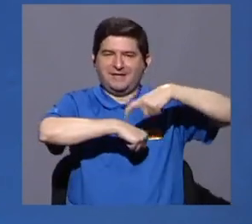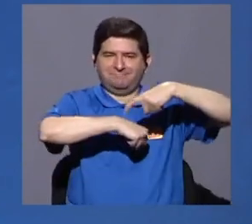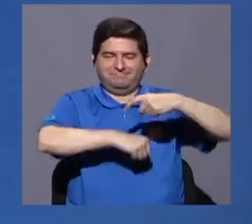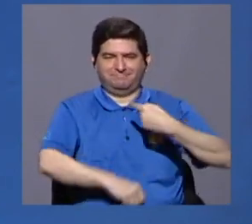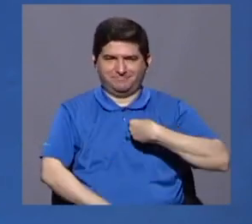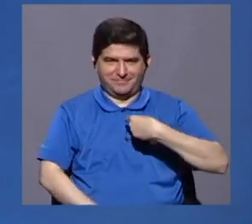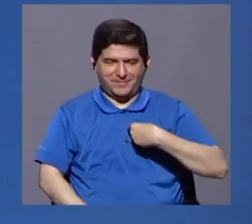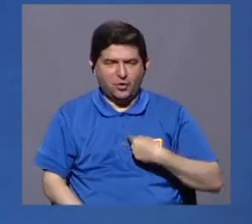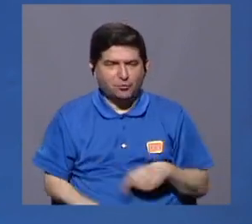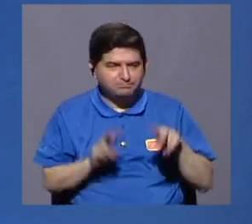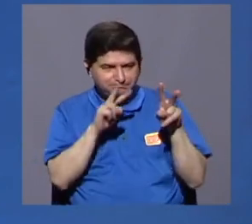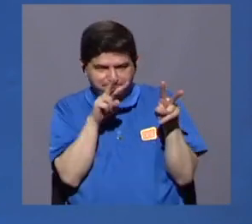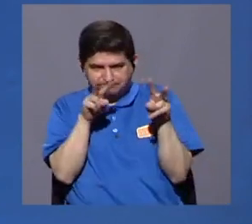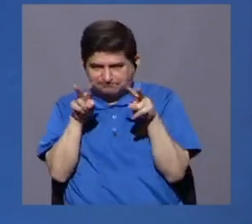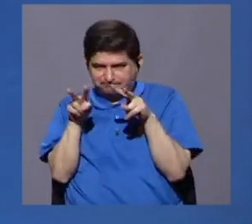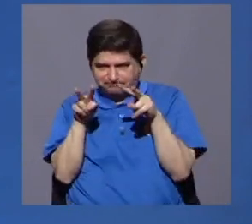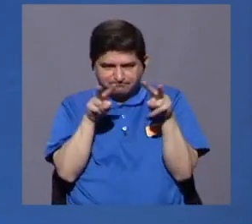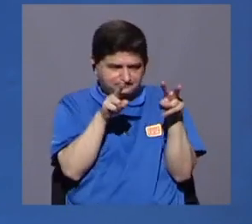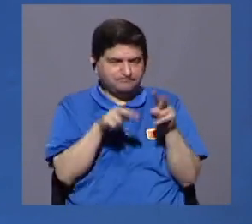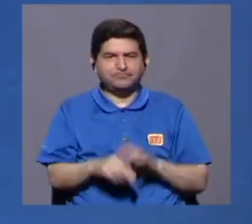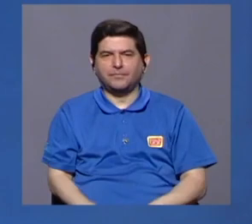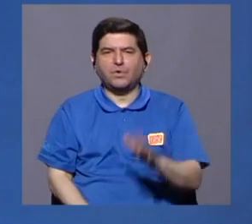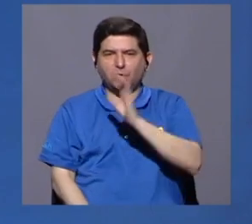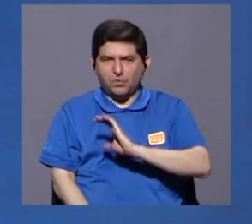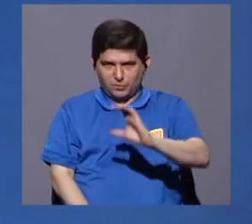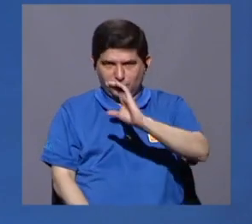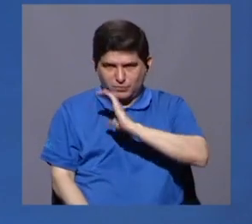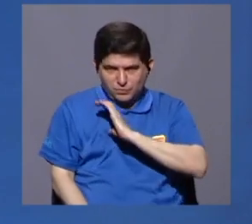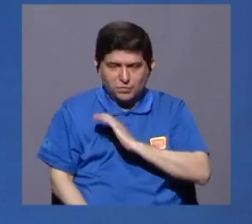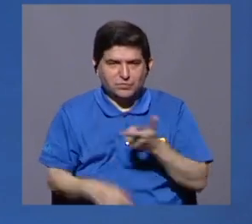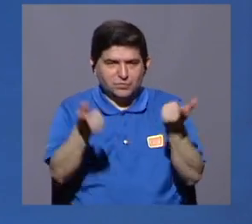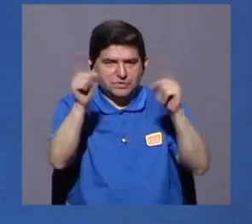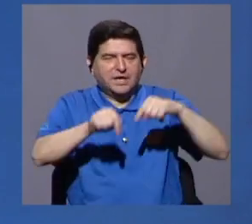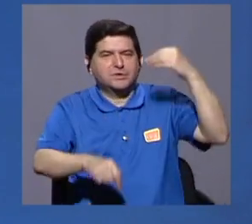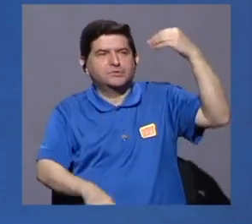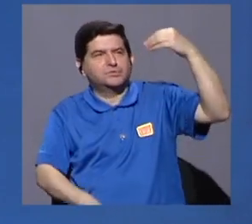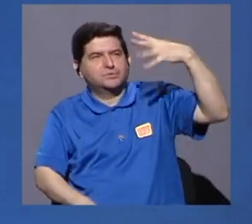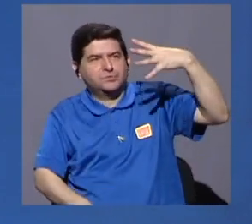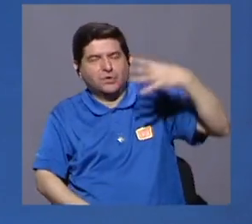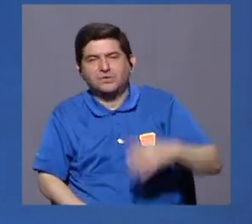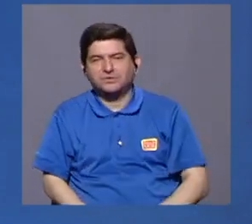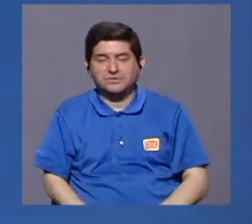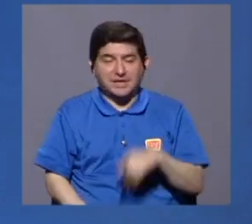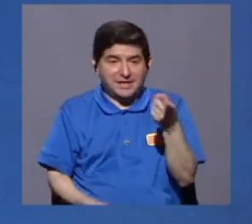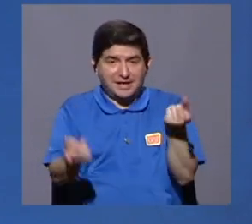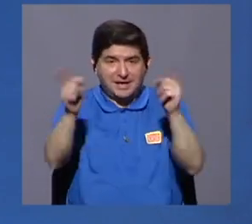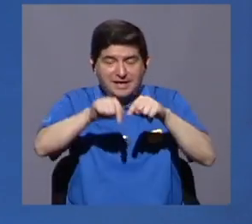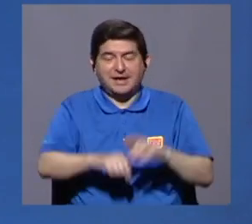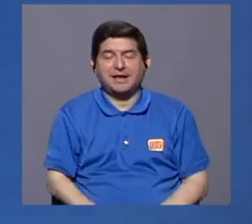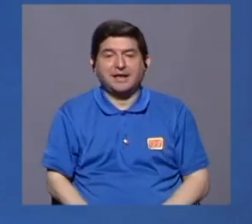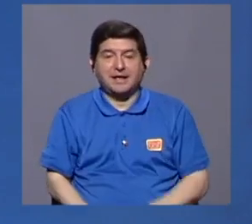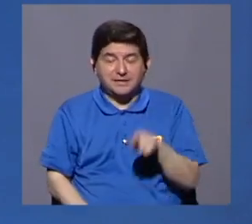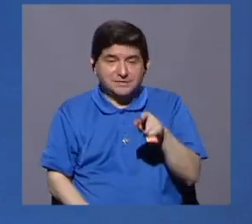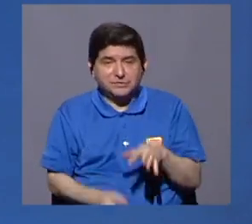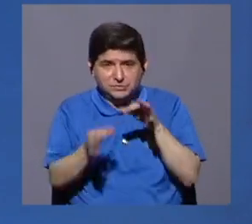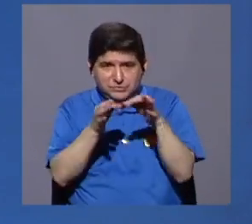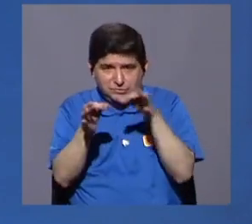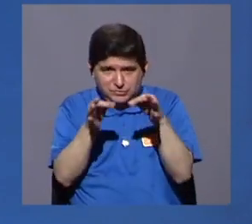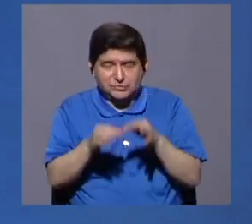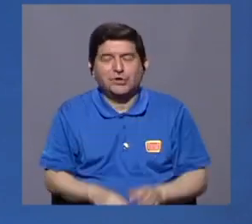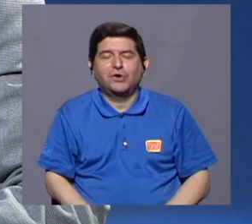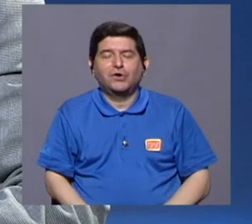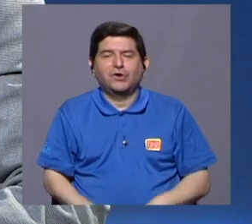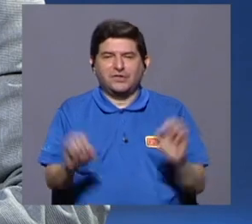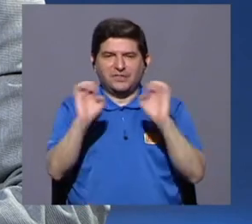poder observar cierto comportamiento que ocurre en el sol de las partículas energéticas específicamente los electrones